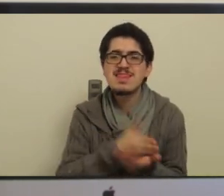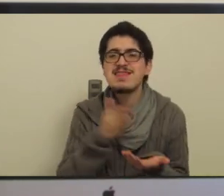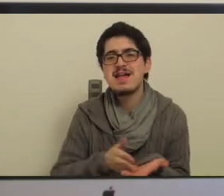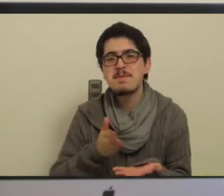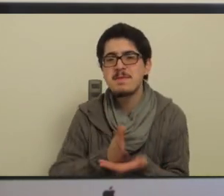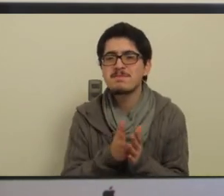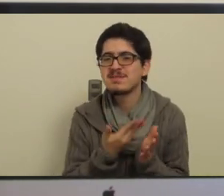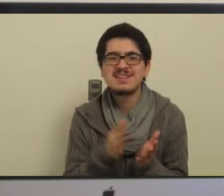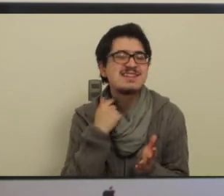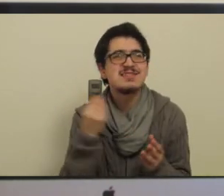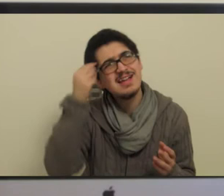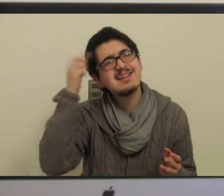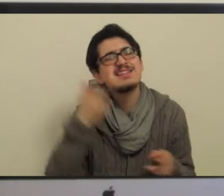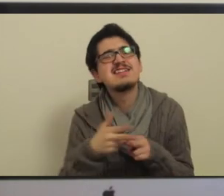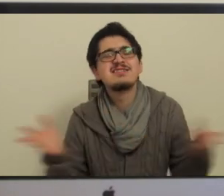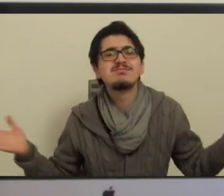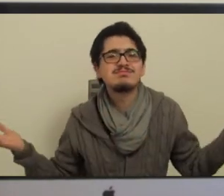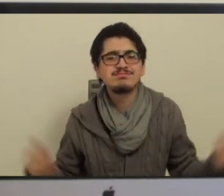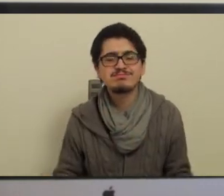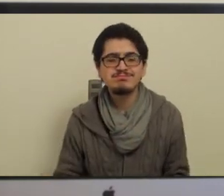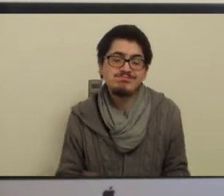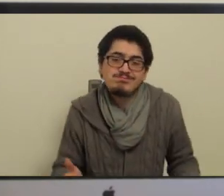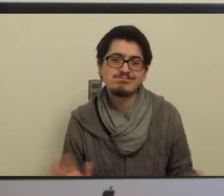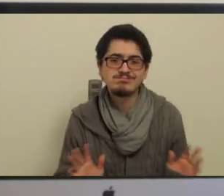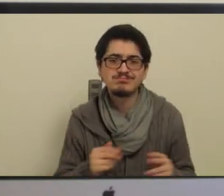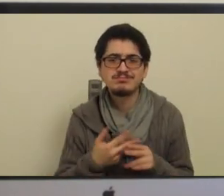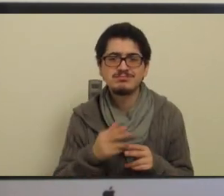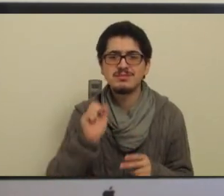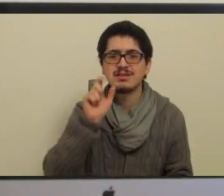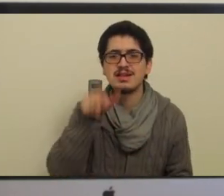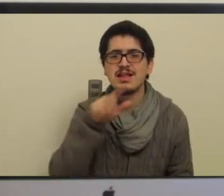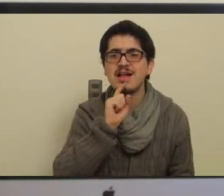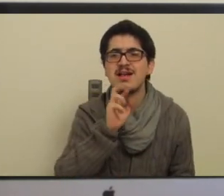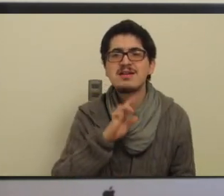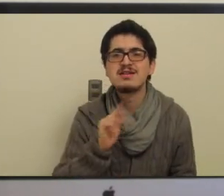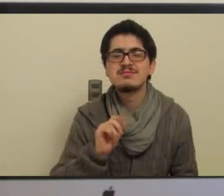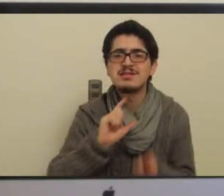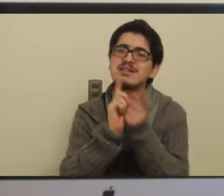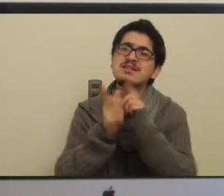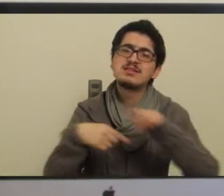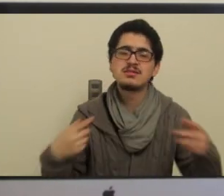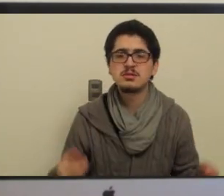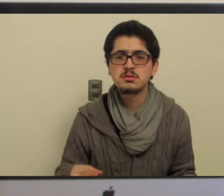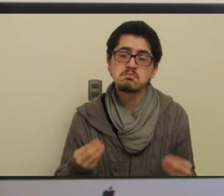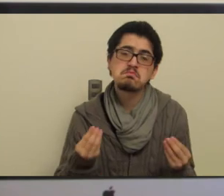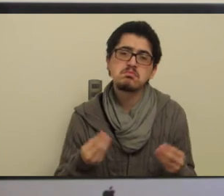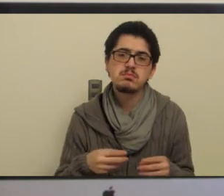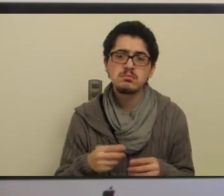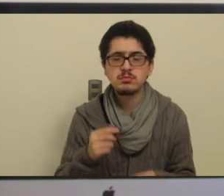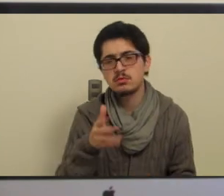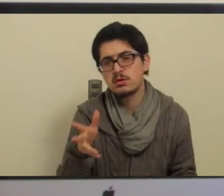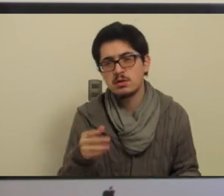página saber qué pasaba, qué pensaba, qué hacía. Pero bueno, es parte de cómo la autora ha decidido darle ese giro. Pero yo hubiera